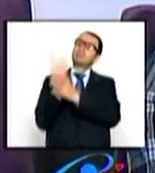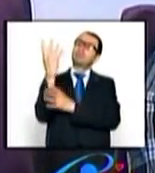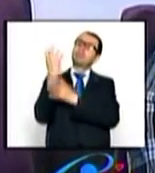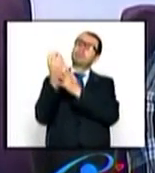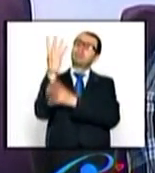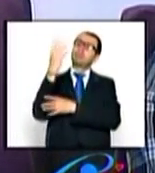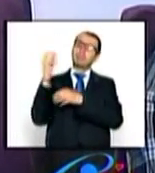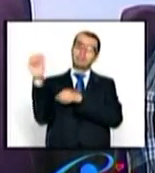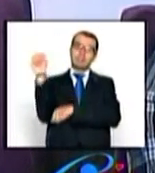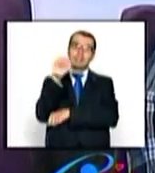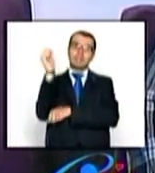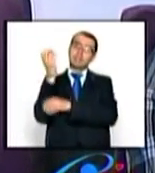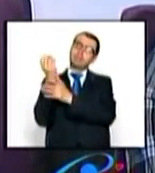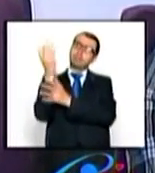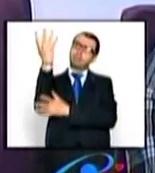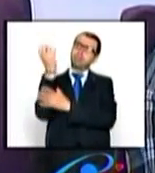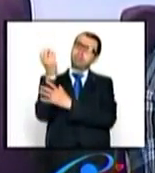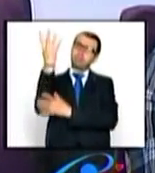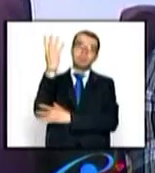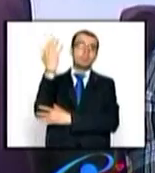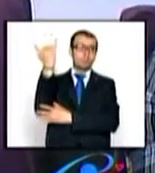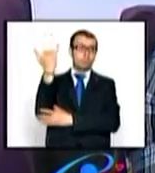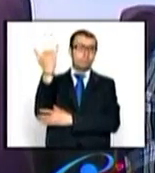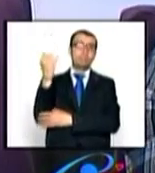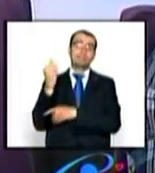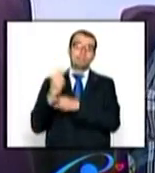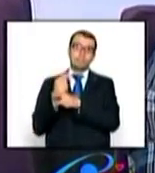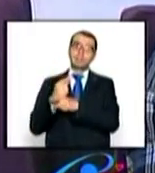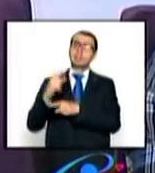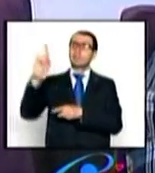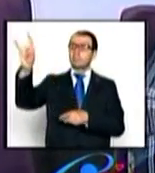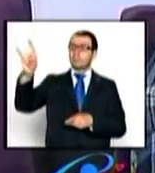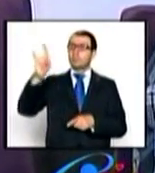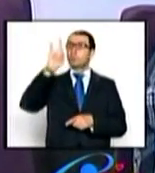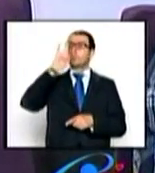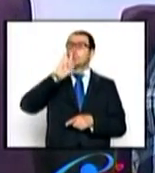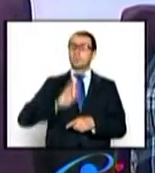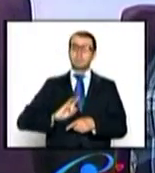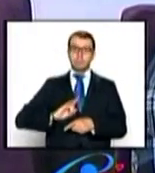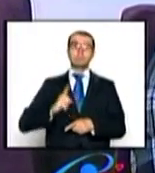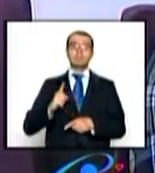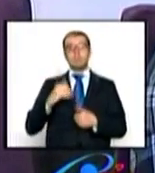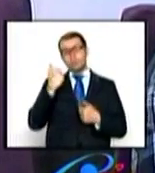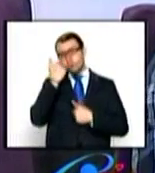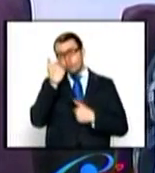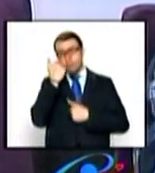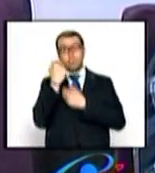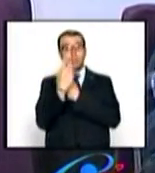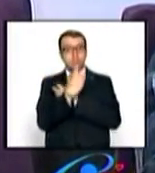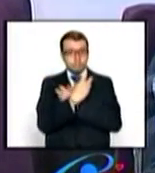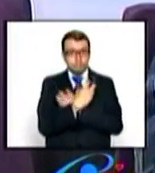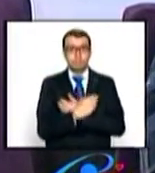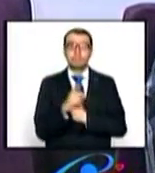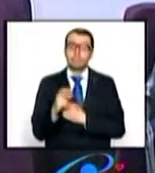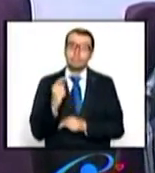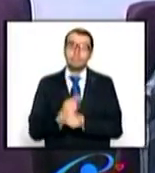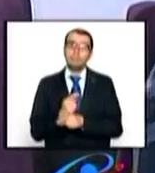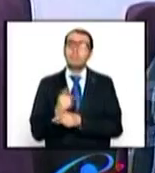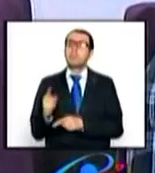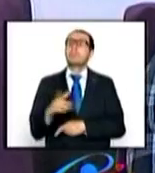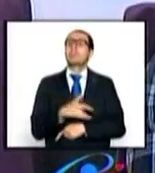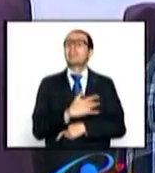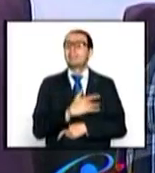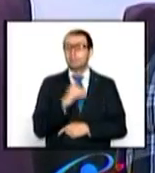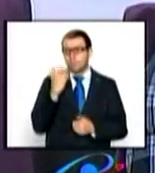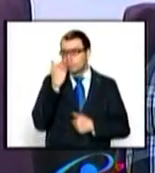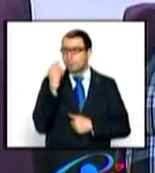botan estos tipos de vehículos, y eso genera que nuestro cuerpo crónicamente tenga procesos de intoxicación y eso tenga síntomas crónicos de